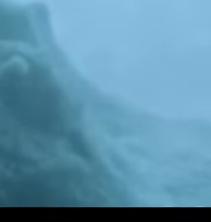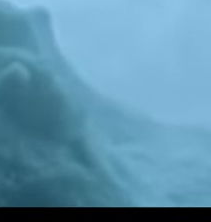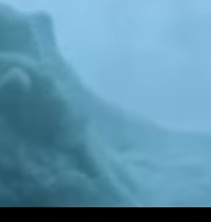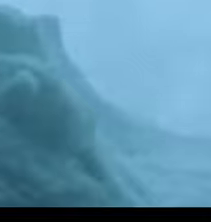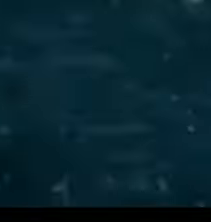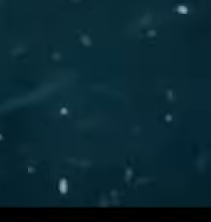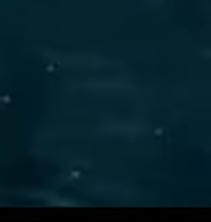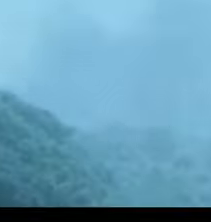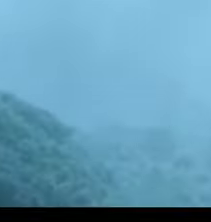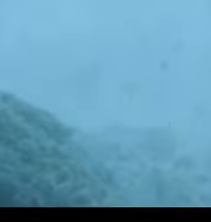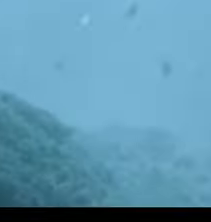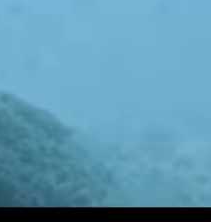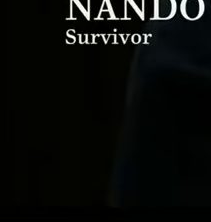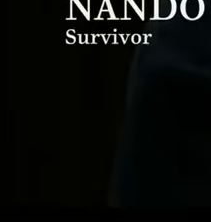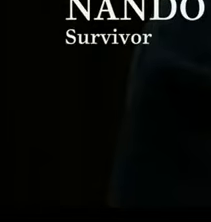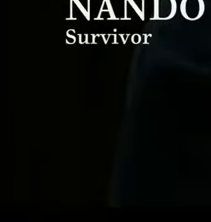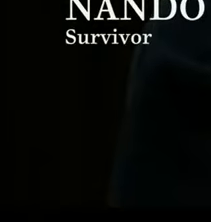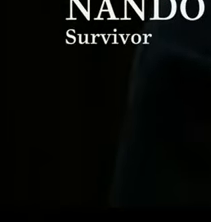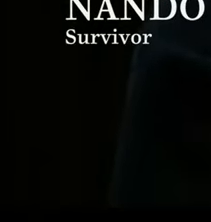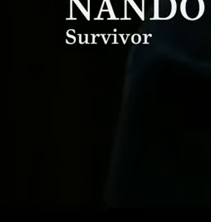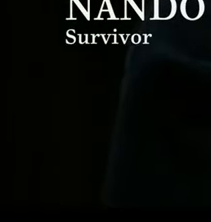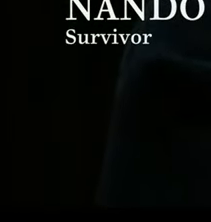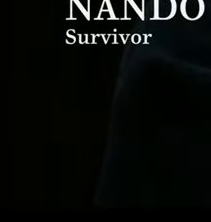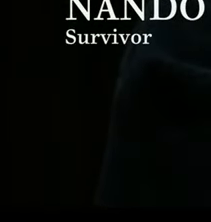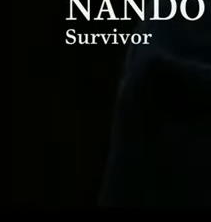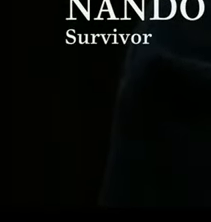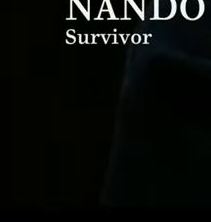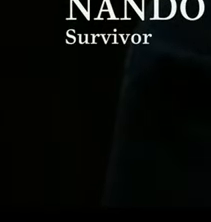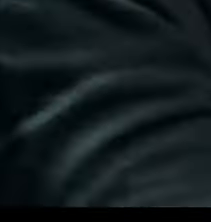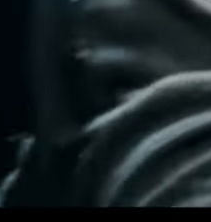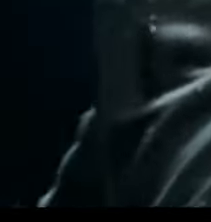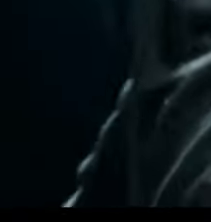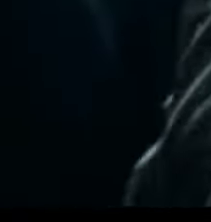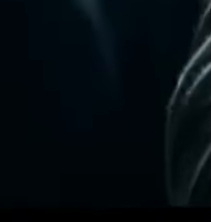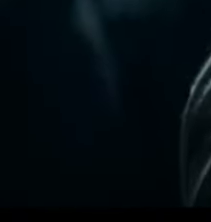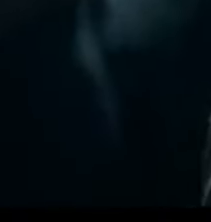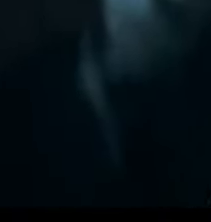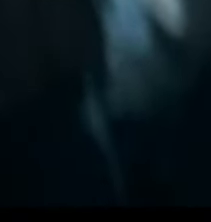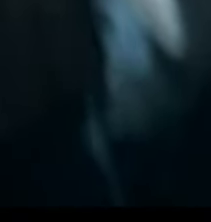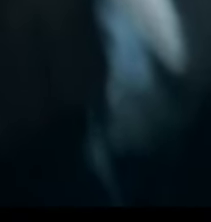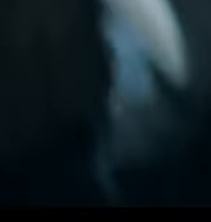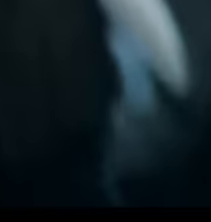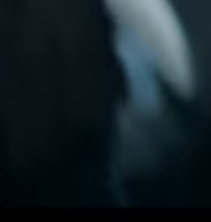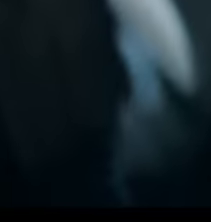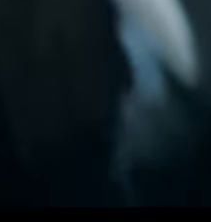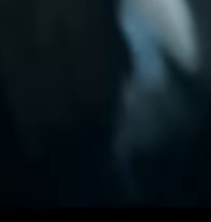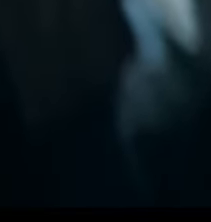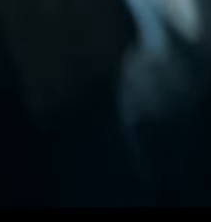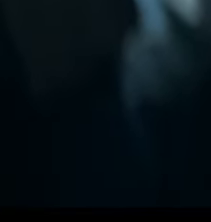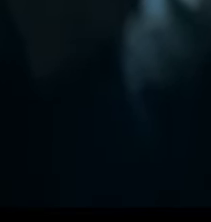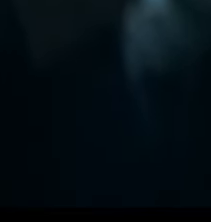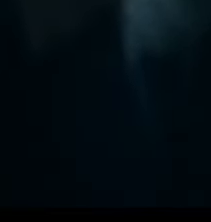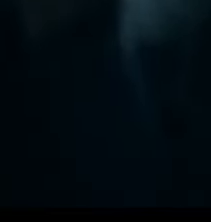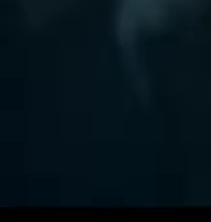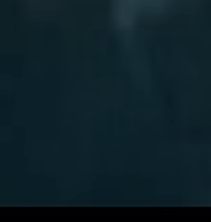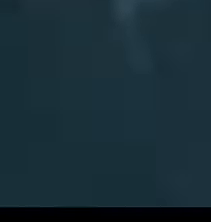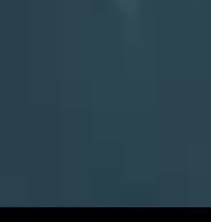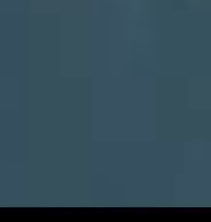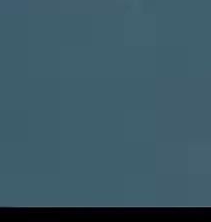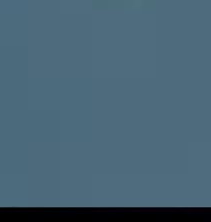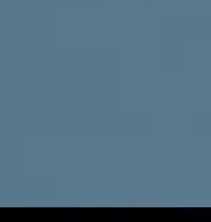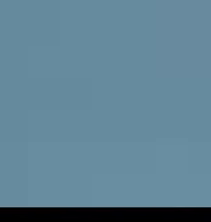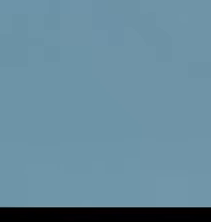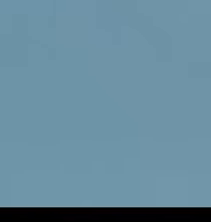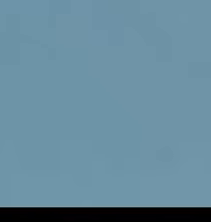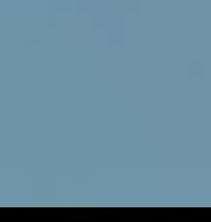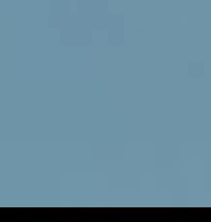Esto fue una tragedia tan triste. Solamente pensá que perdés a tu madre, a tu hermana el mismo día. Vivís 72 días en el peor lugar que